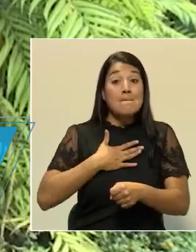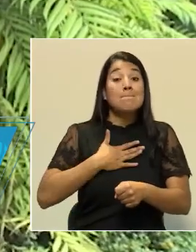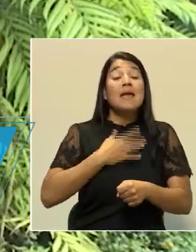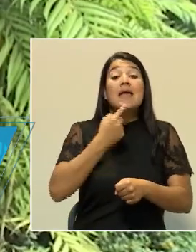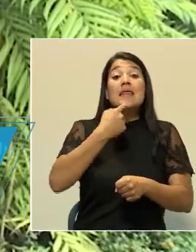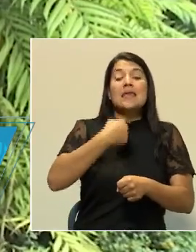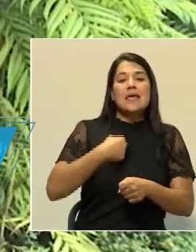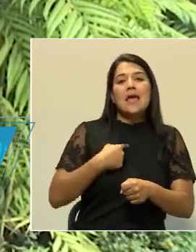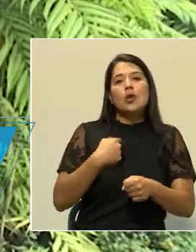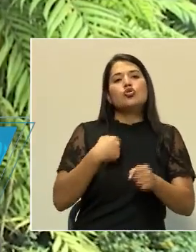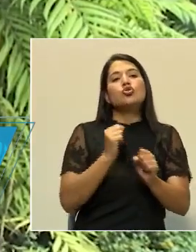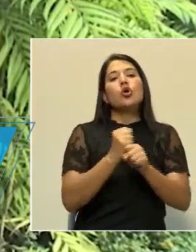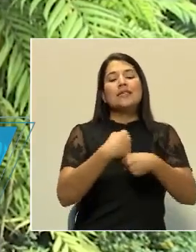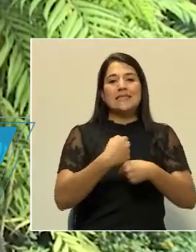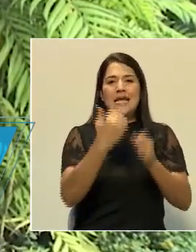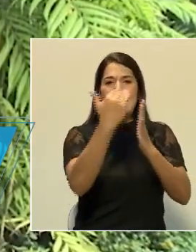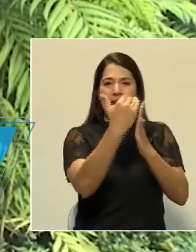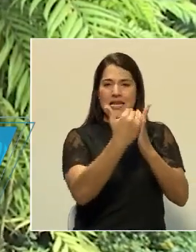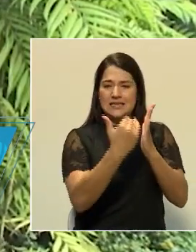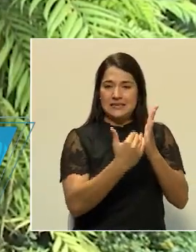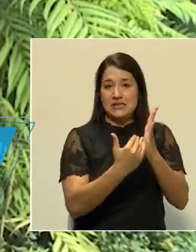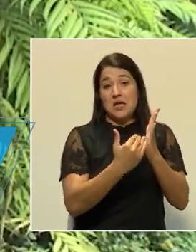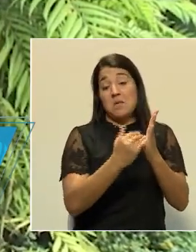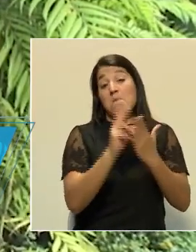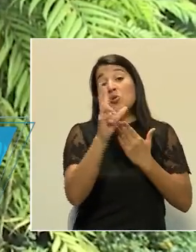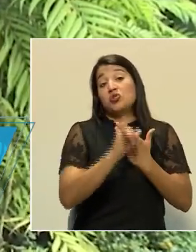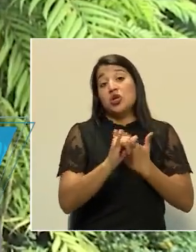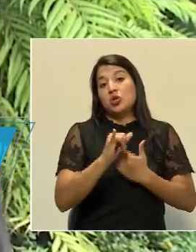una lista de propuestas de interés, pero